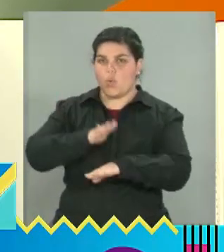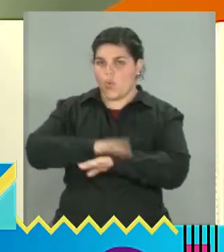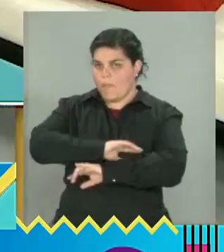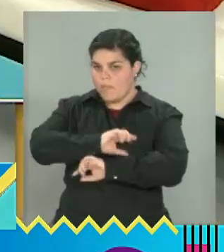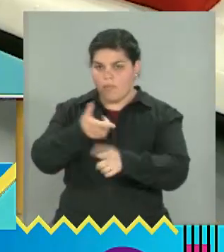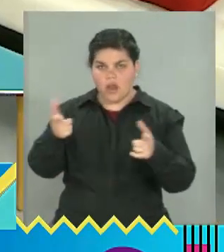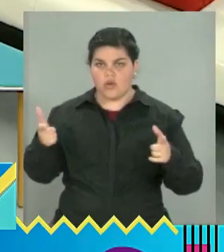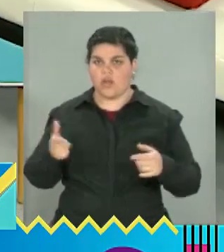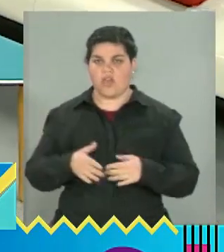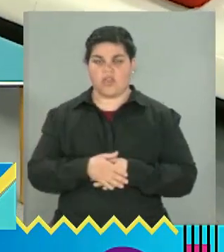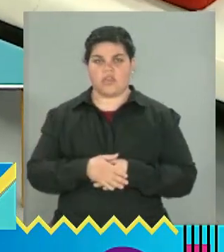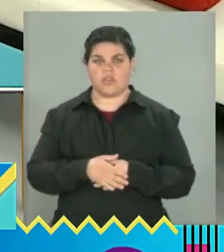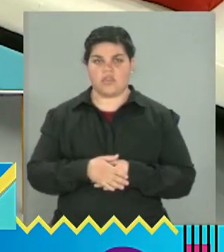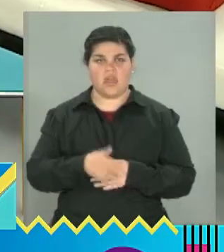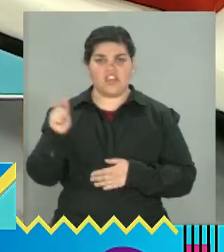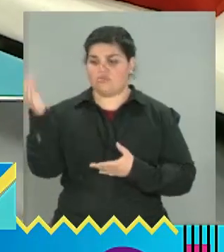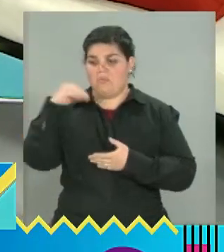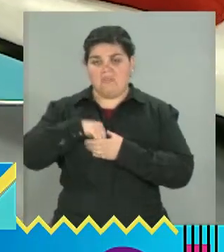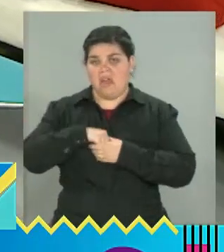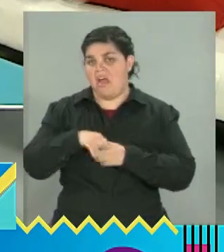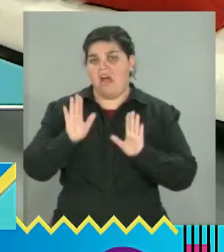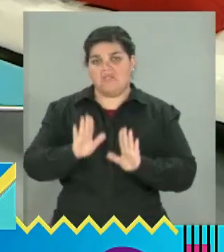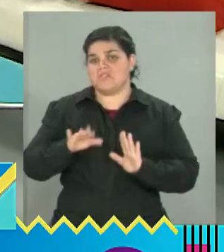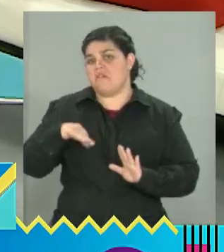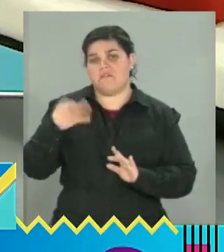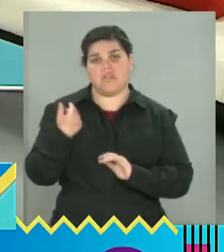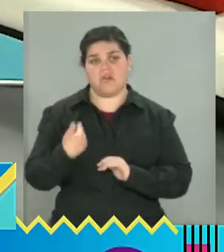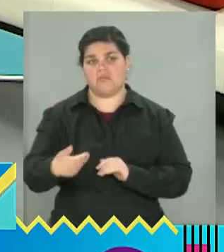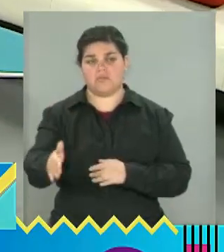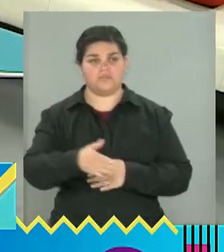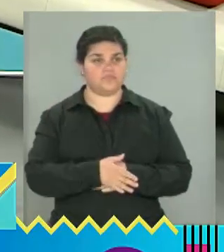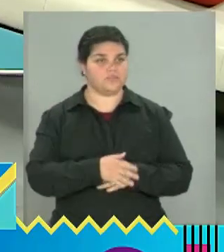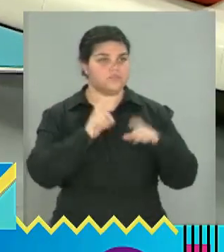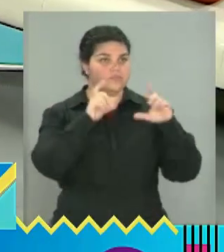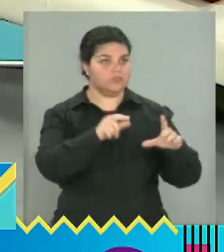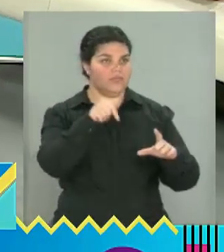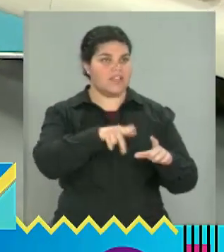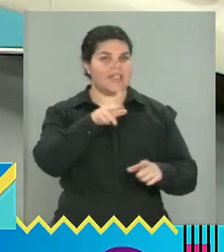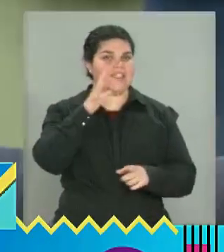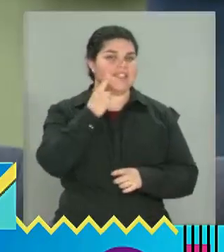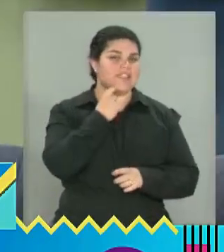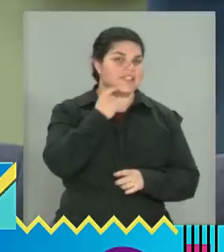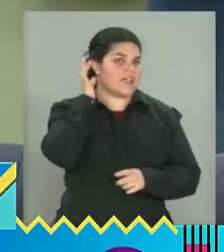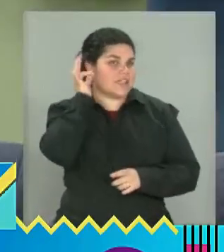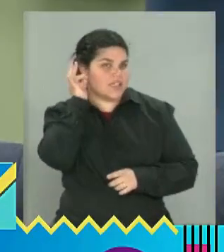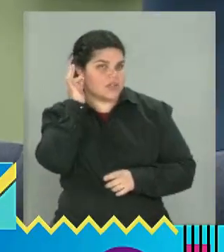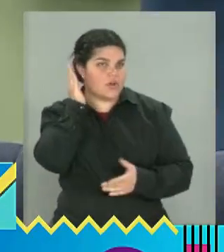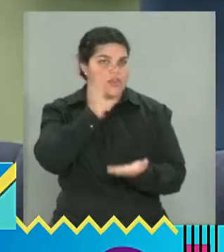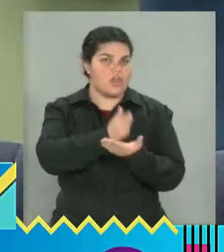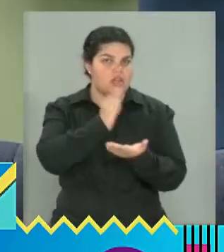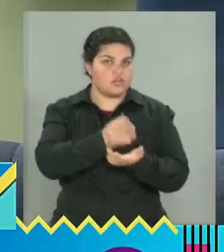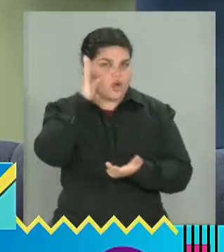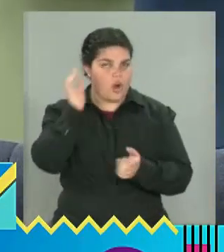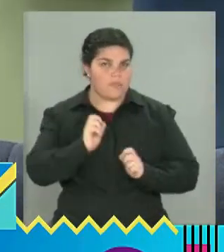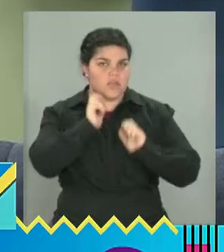eso, que es parte de la vida y que... En esta Calco tenemos, dice, las niñas y los niños tenemos derecho a opinar